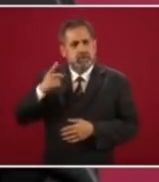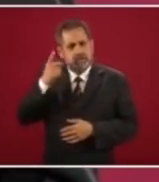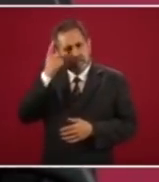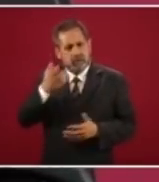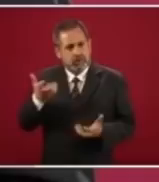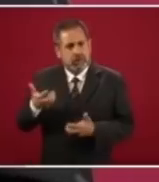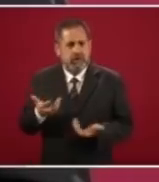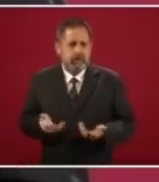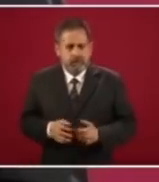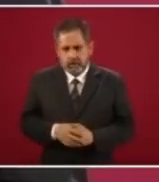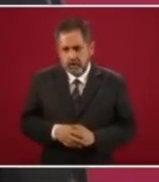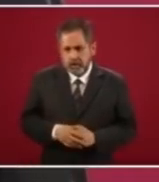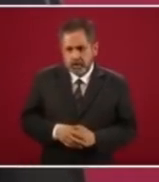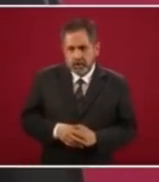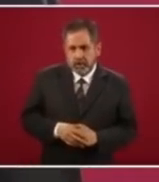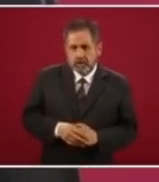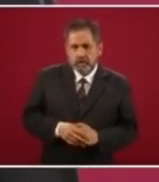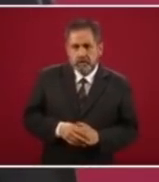y